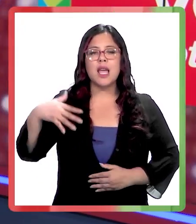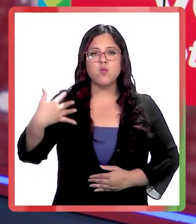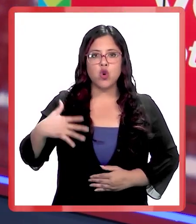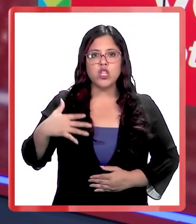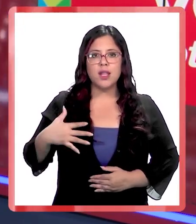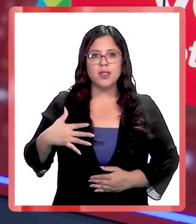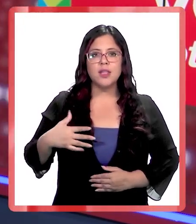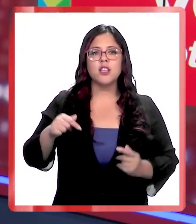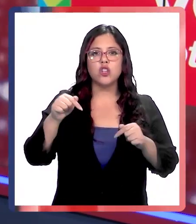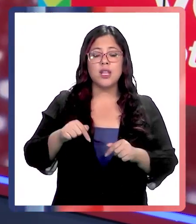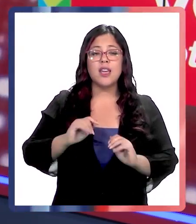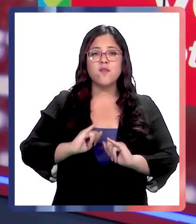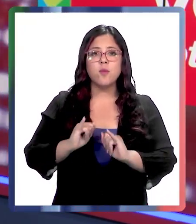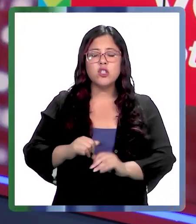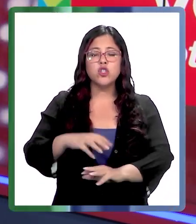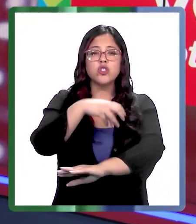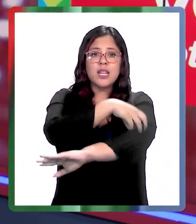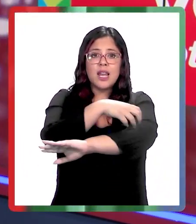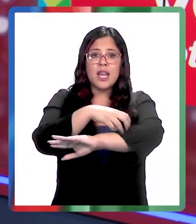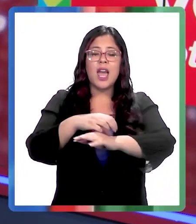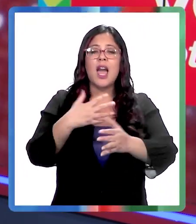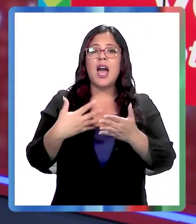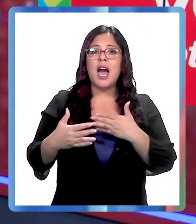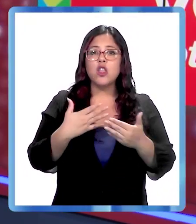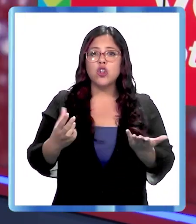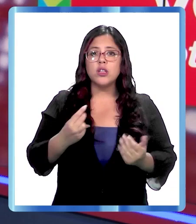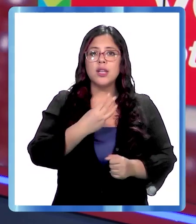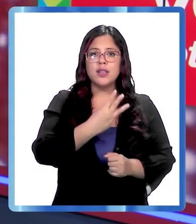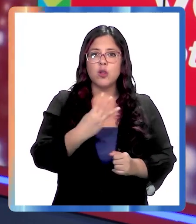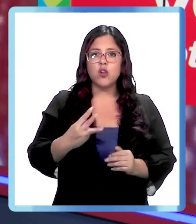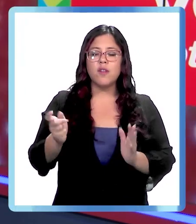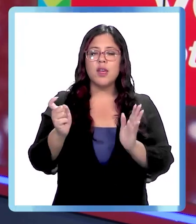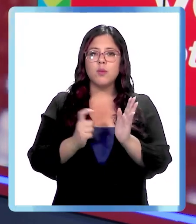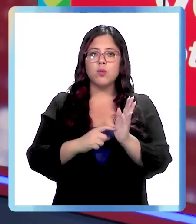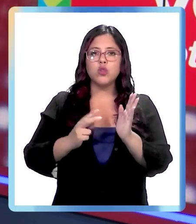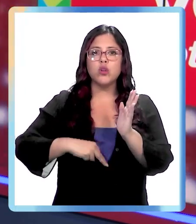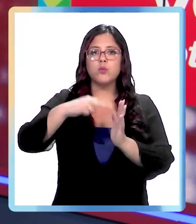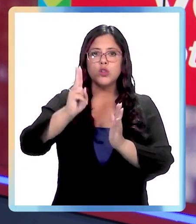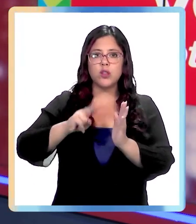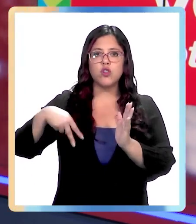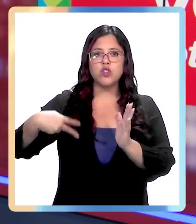importantes de la jornada. La información de las regiones la puede encontrar en nuestra página web